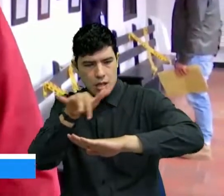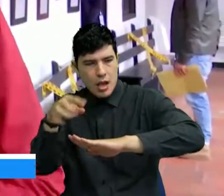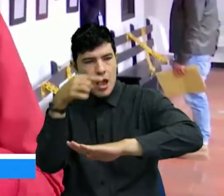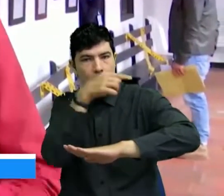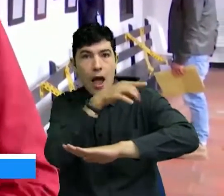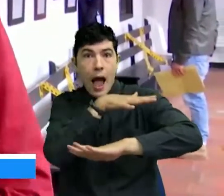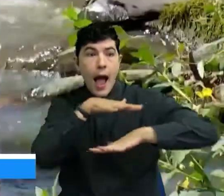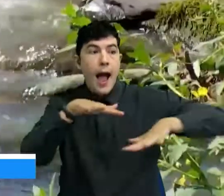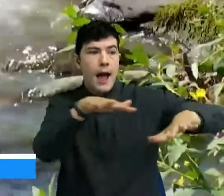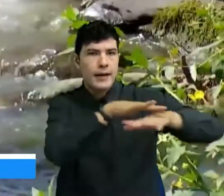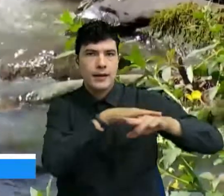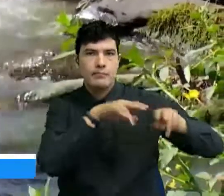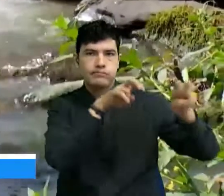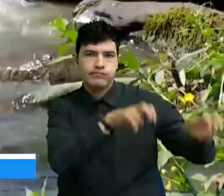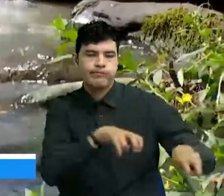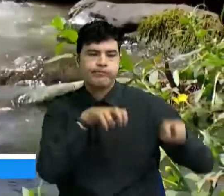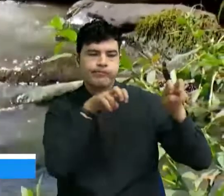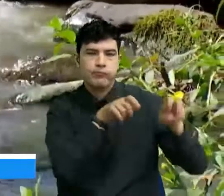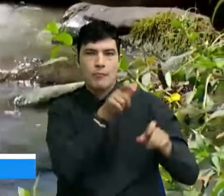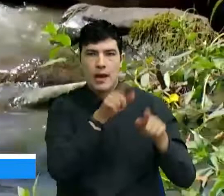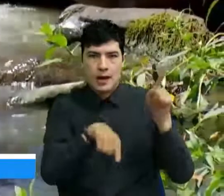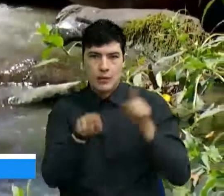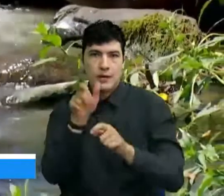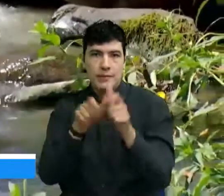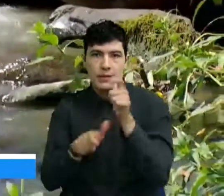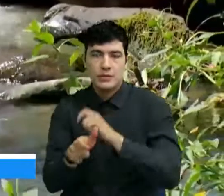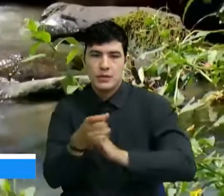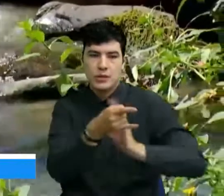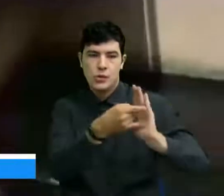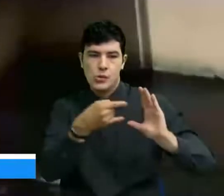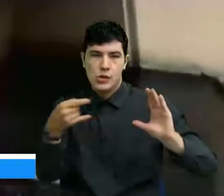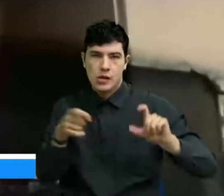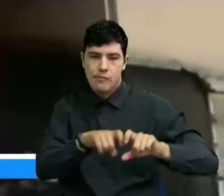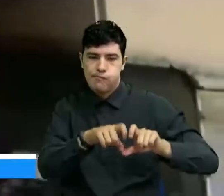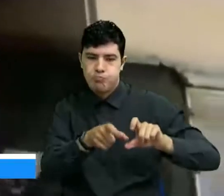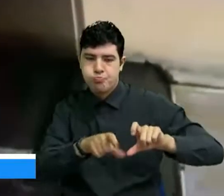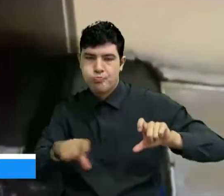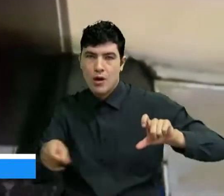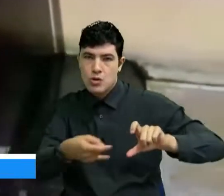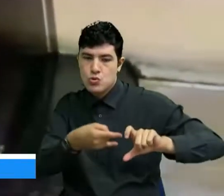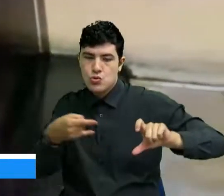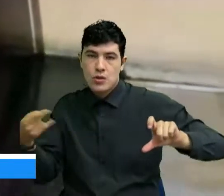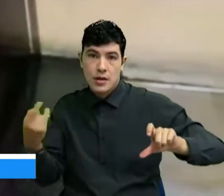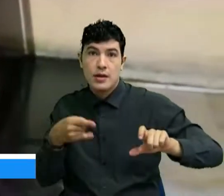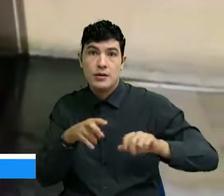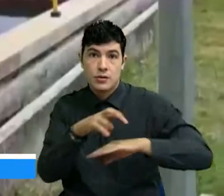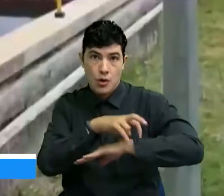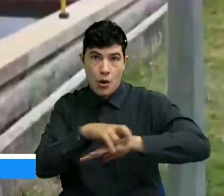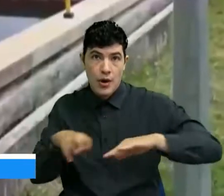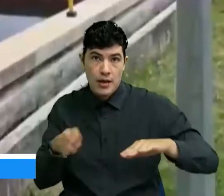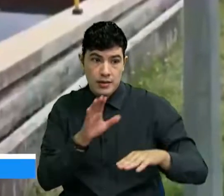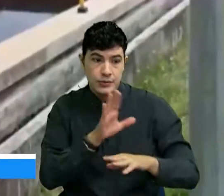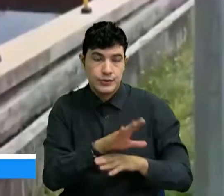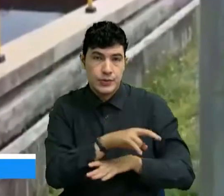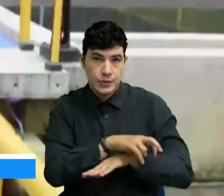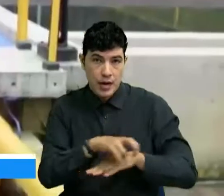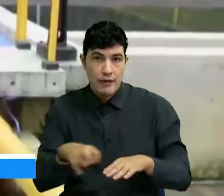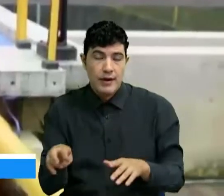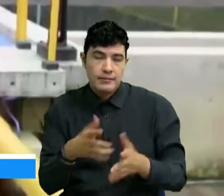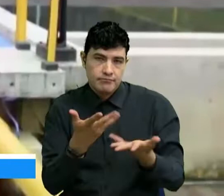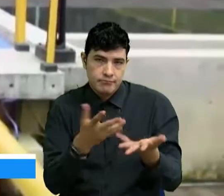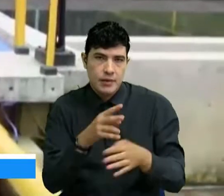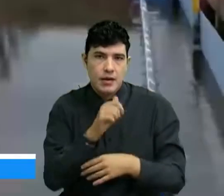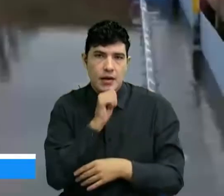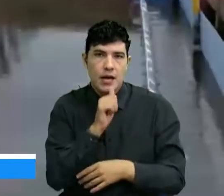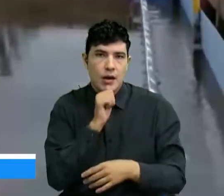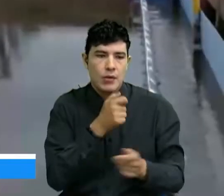Pamplona, que son dos, y donde infortunadamente hay gente que inescrupulosamente está metiendo mangueras de esas captaciones y está sacando el